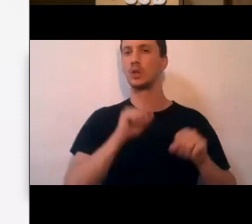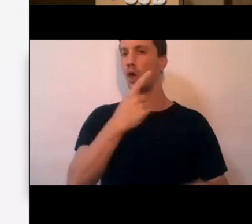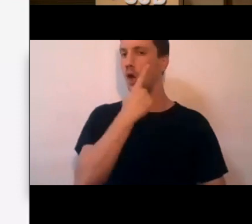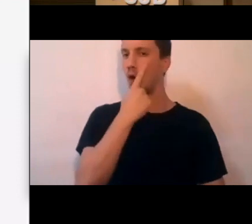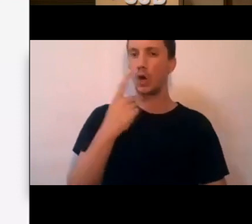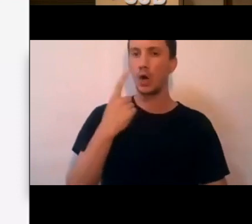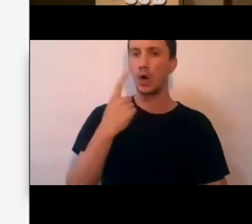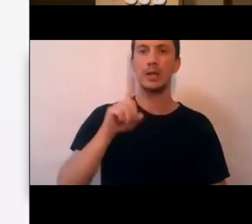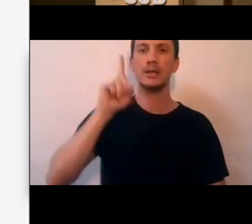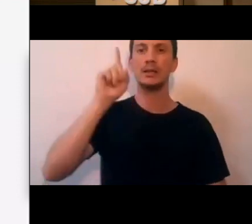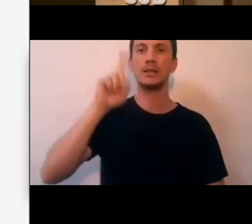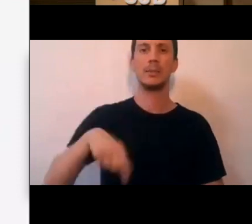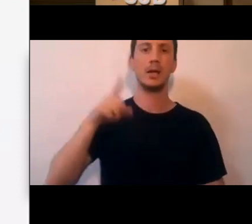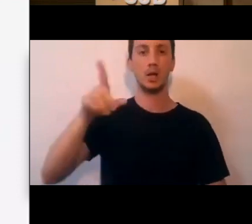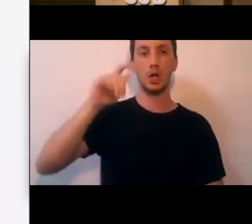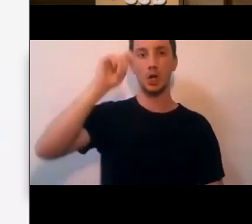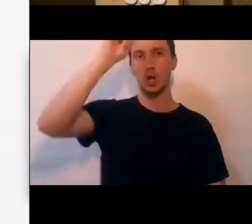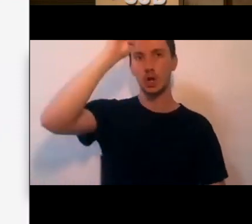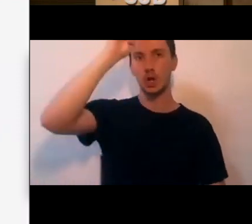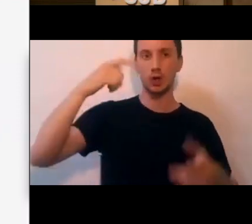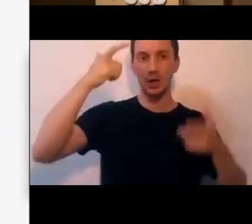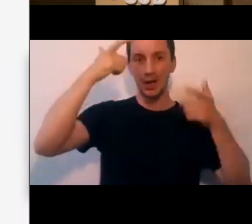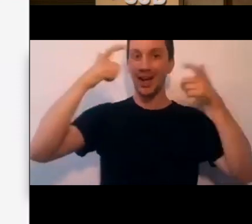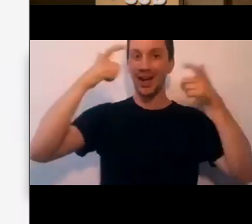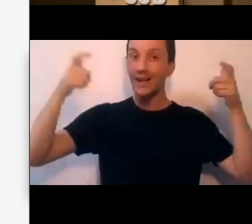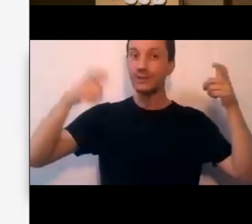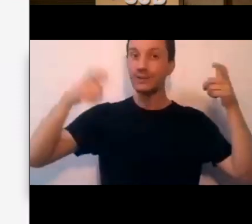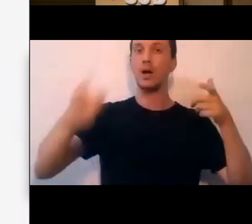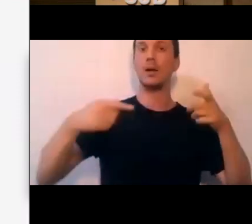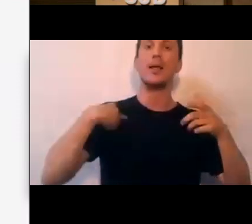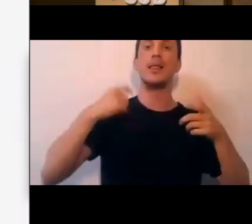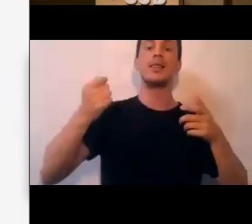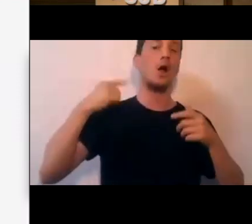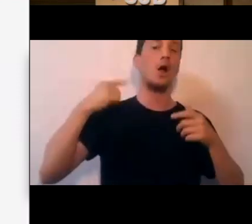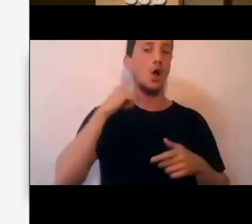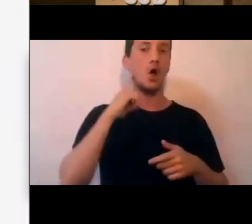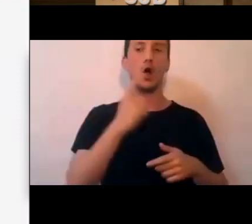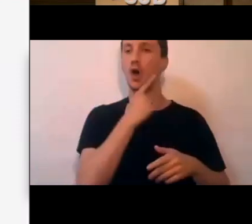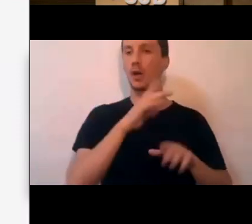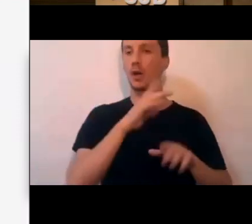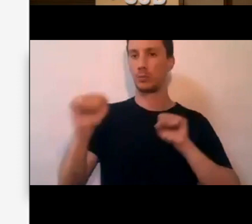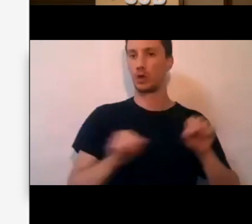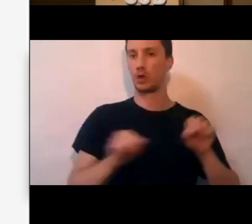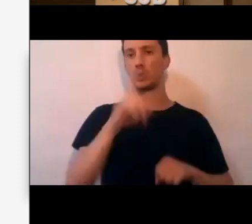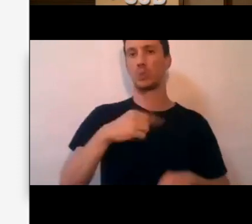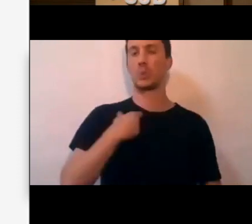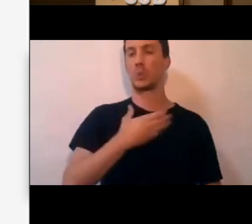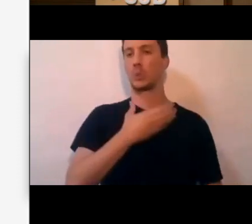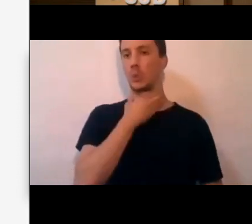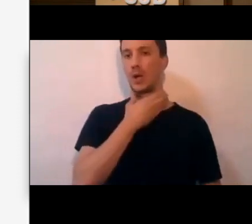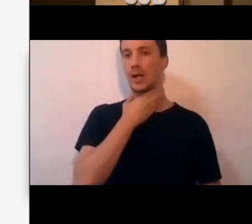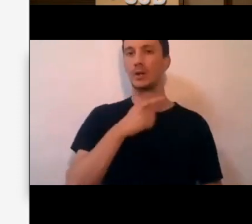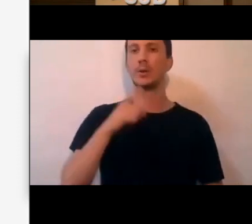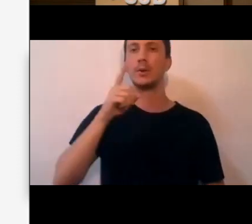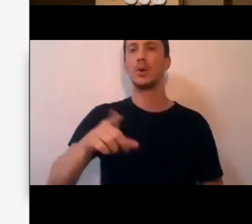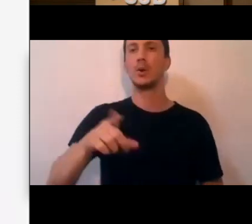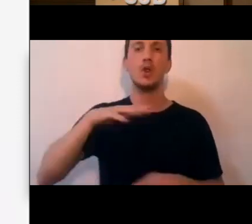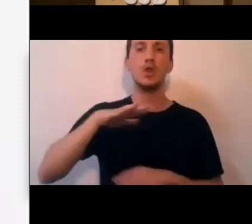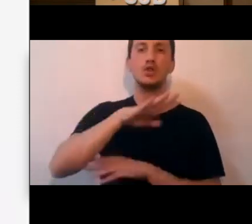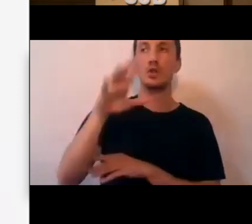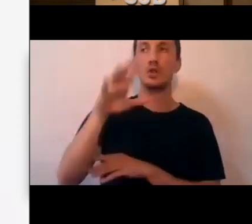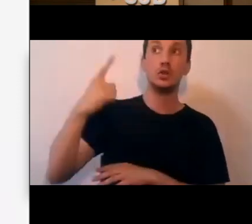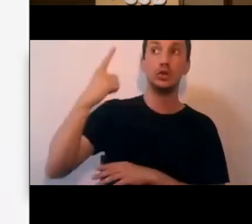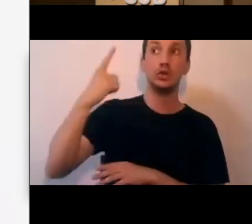de ala ancha que te protegen la zona de las orejas y la zona del cuello. Buscar las sombras. Obviamente